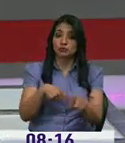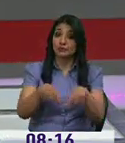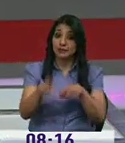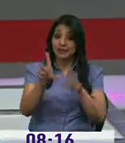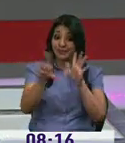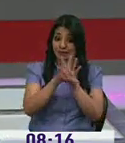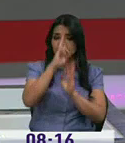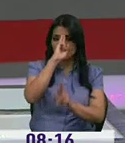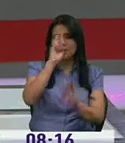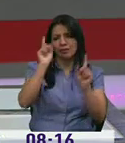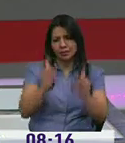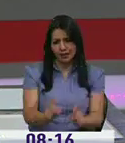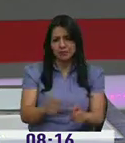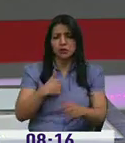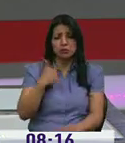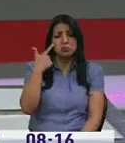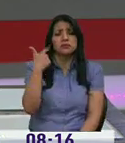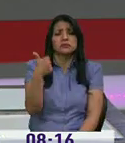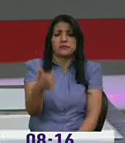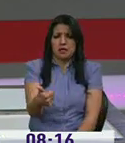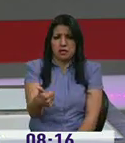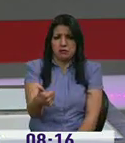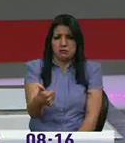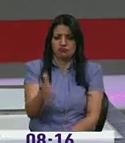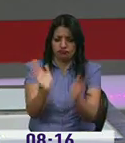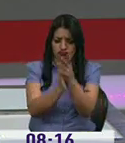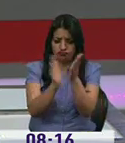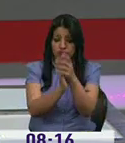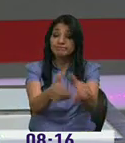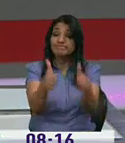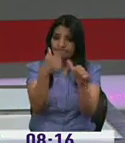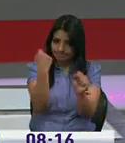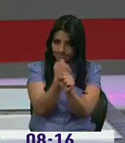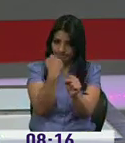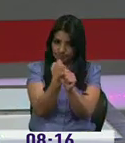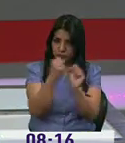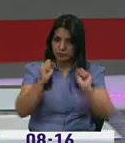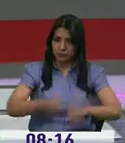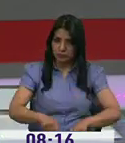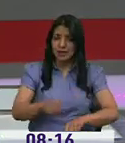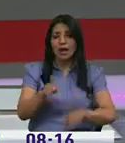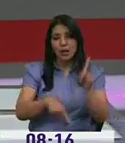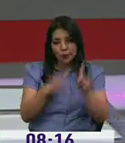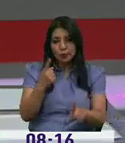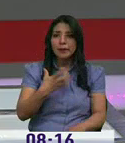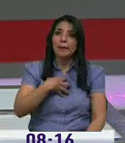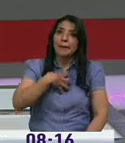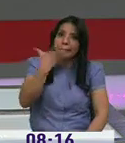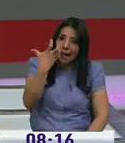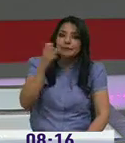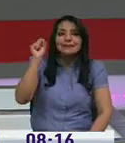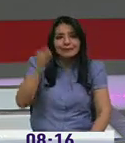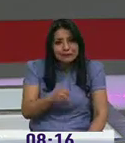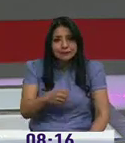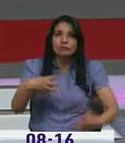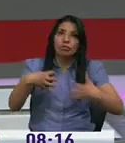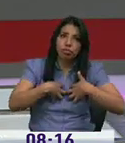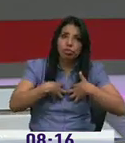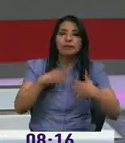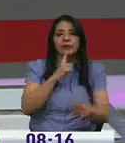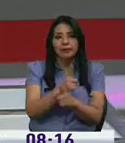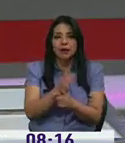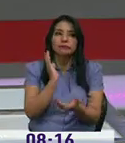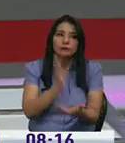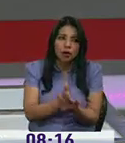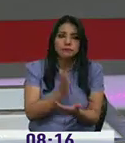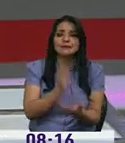lo cual realmente me parece bien. En esto hay que aplaudir la labor que se está haciendo. Nos molesta, nos disgusta, somos bien difíciles,